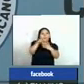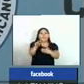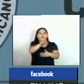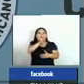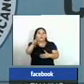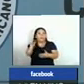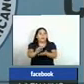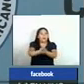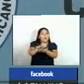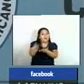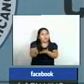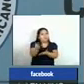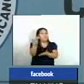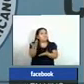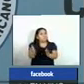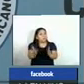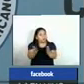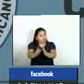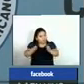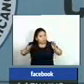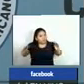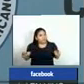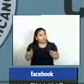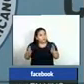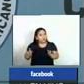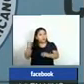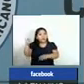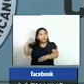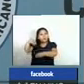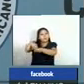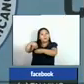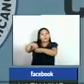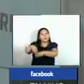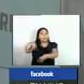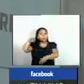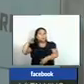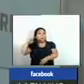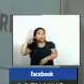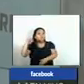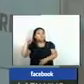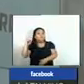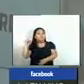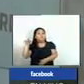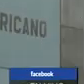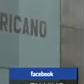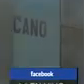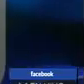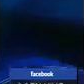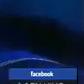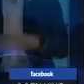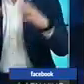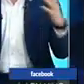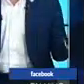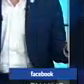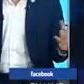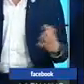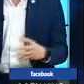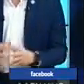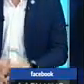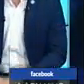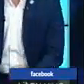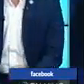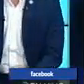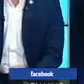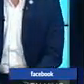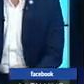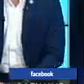el cual está siendo también impulsado a través del Banco Centroamericano de Integración Económica y que bueno sería tener una bancada de